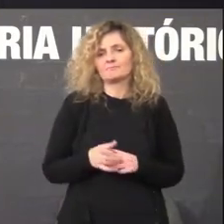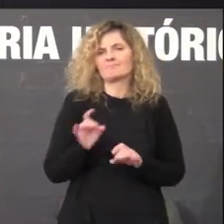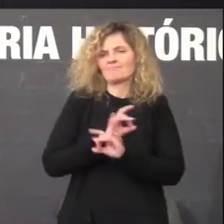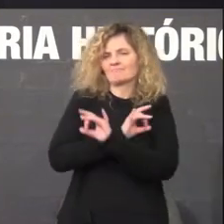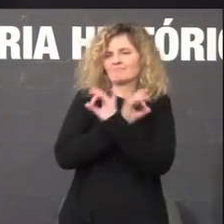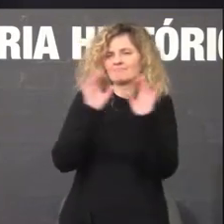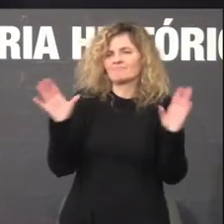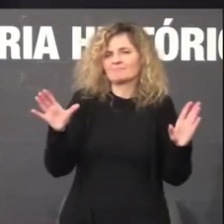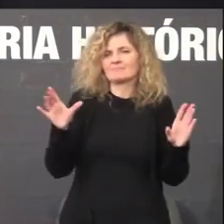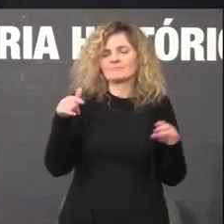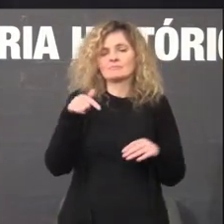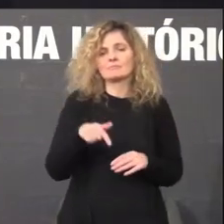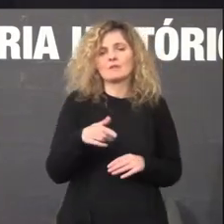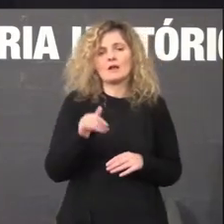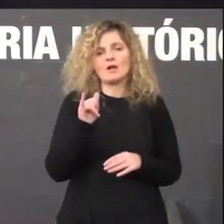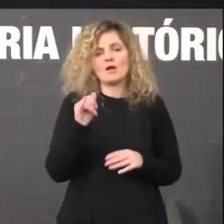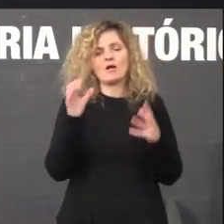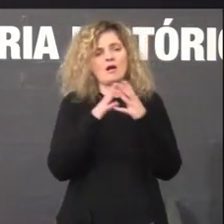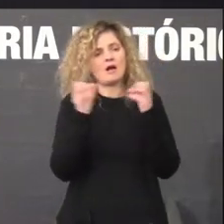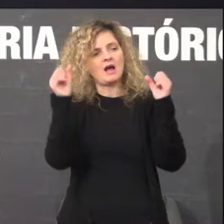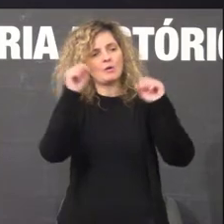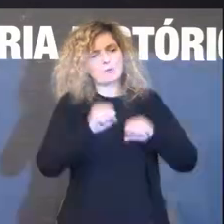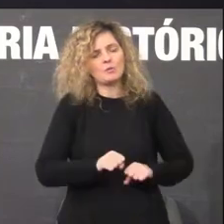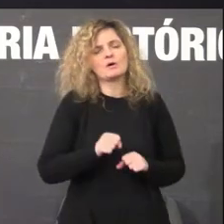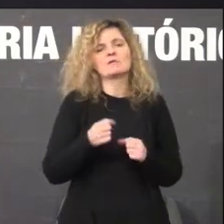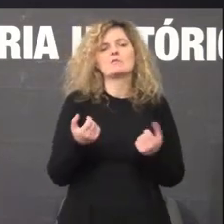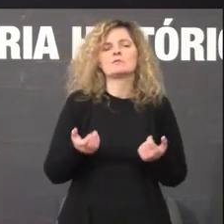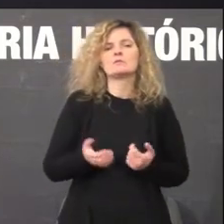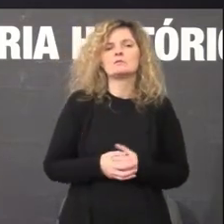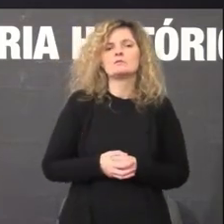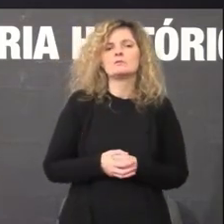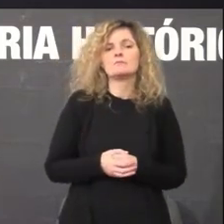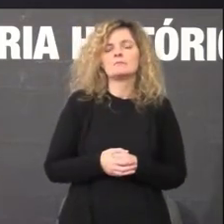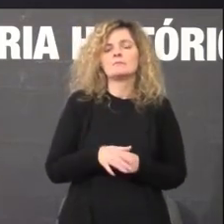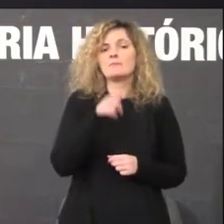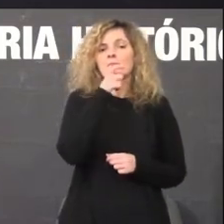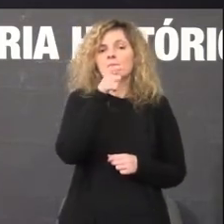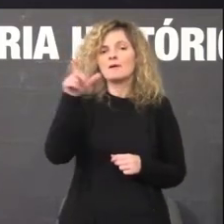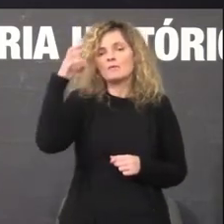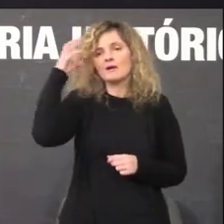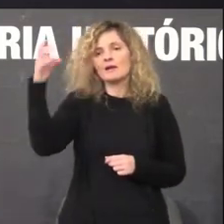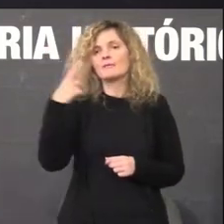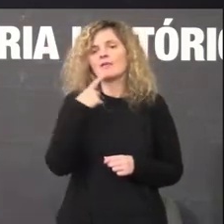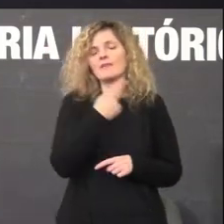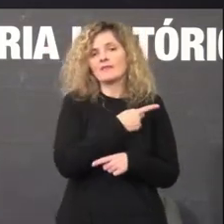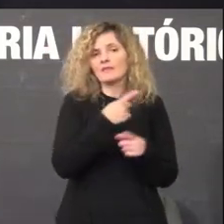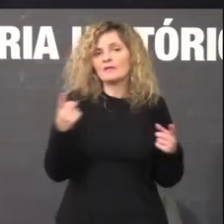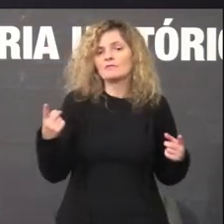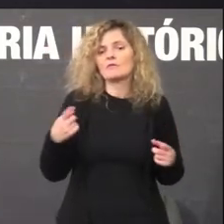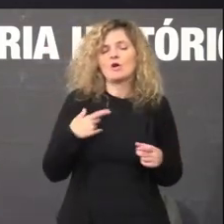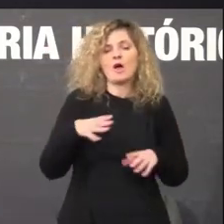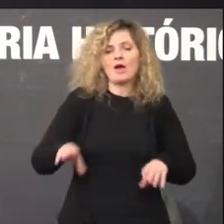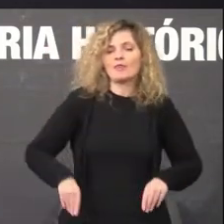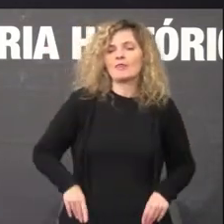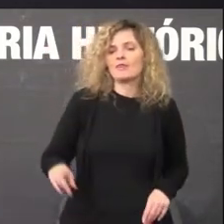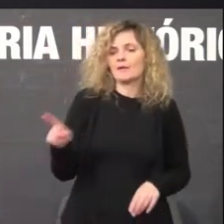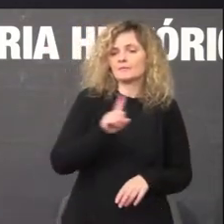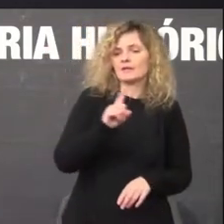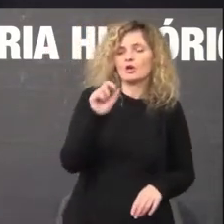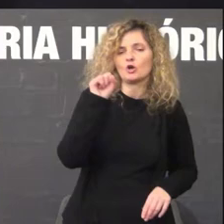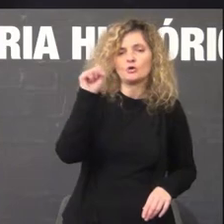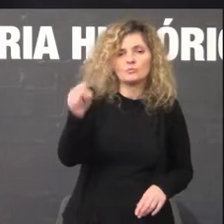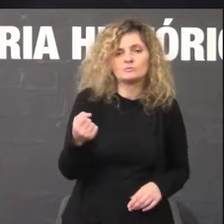Obviamente tienen acuerdos de palabras del rey diciendo que no se van a aceptar a los